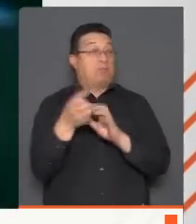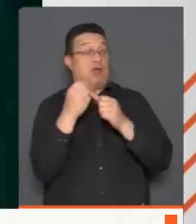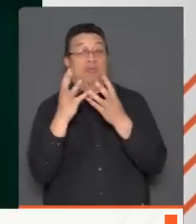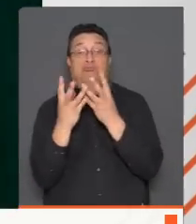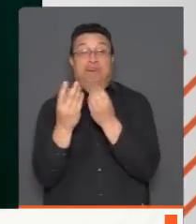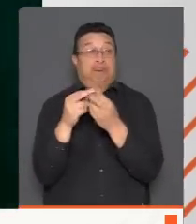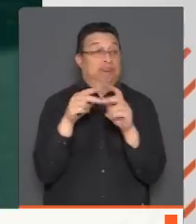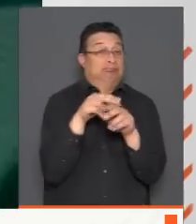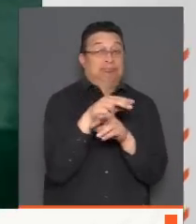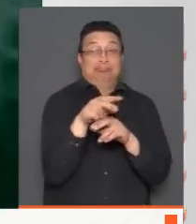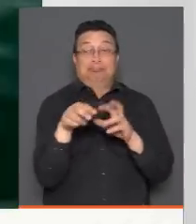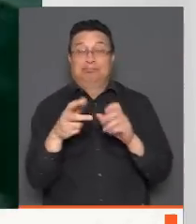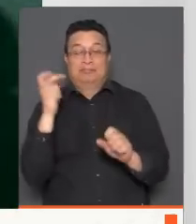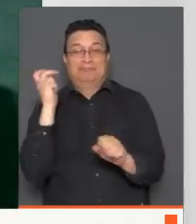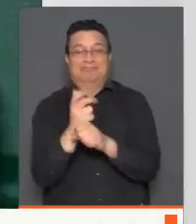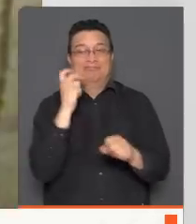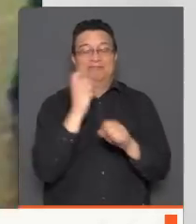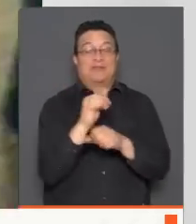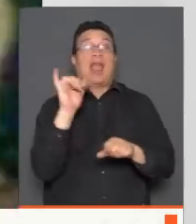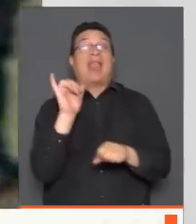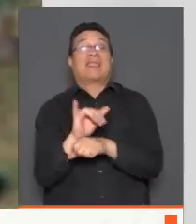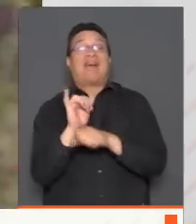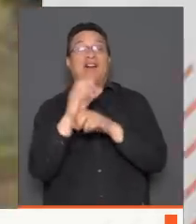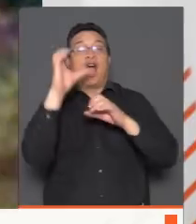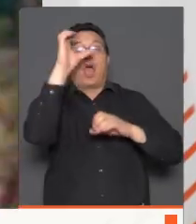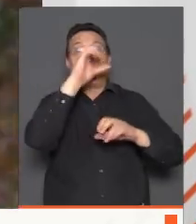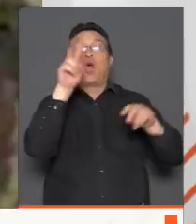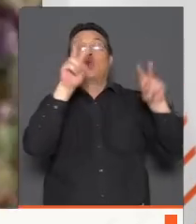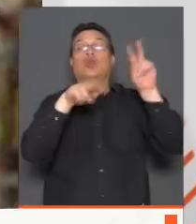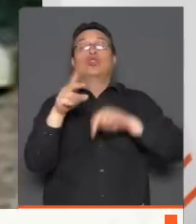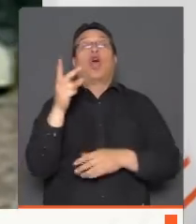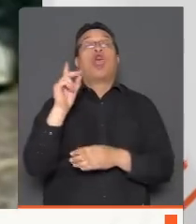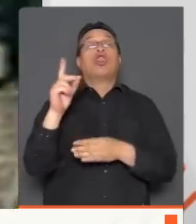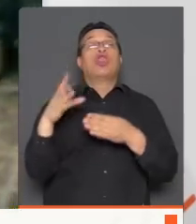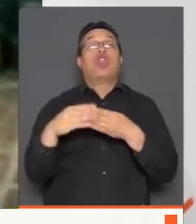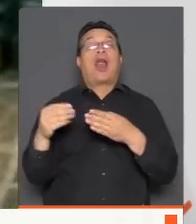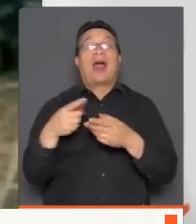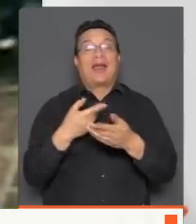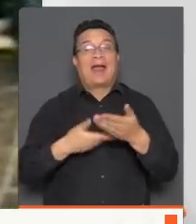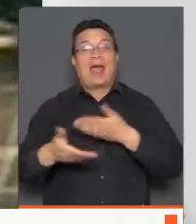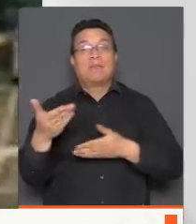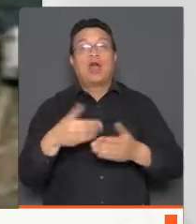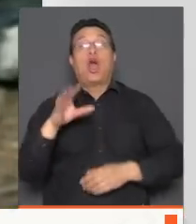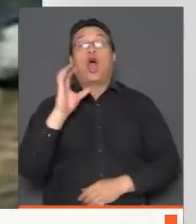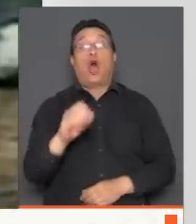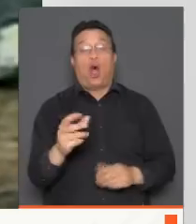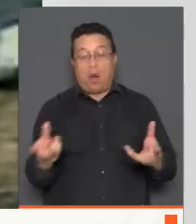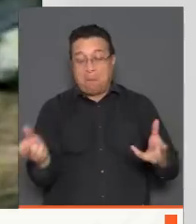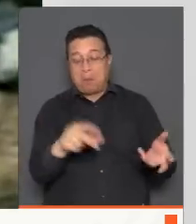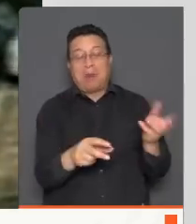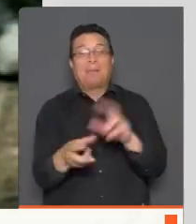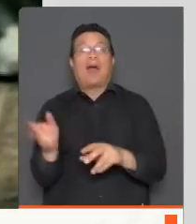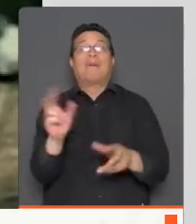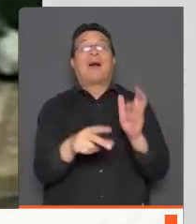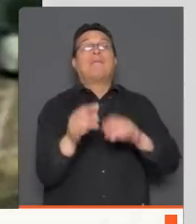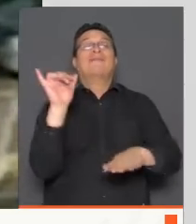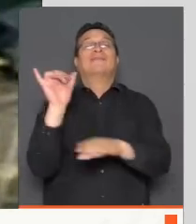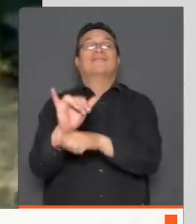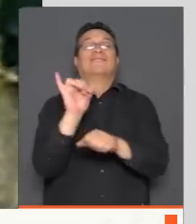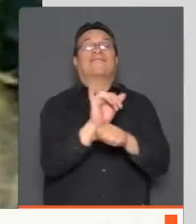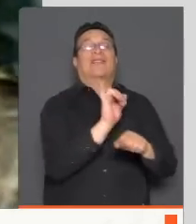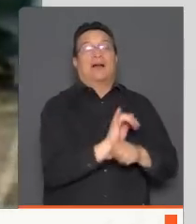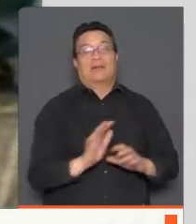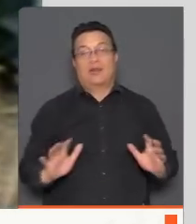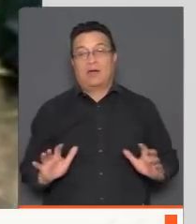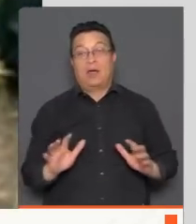multitud, delincuentes que estafaban a turistas que cambiaban dólares o con el famoso engaño del Pepito Pagadoble.